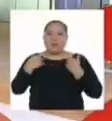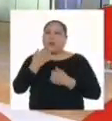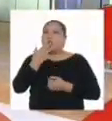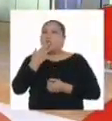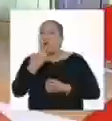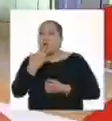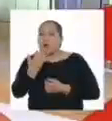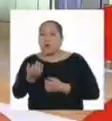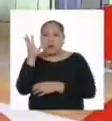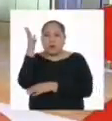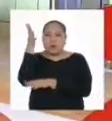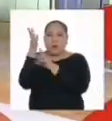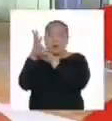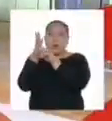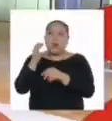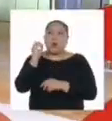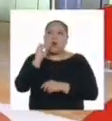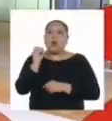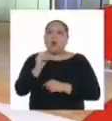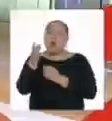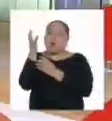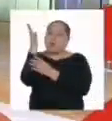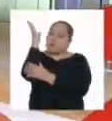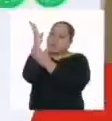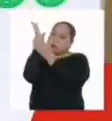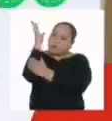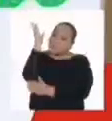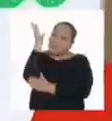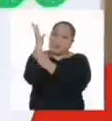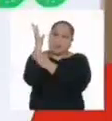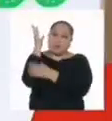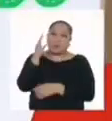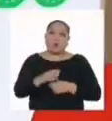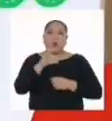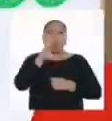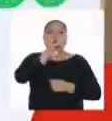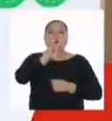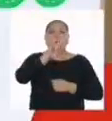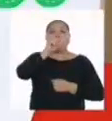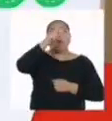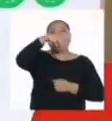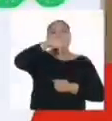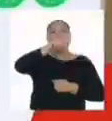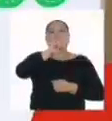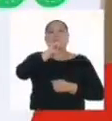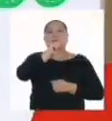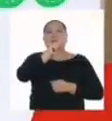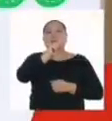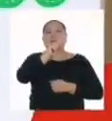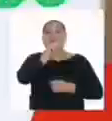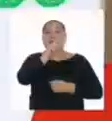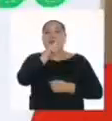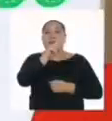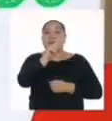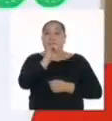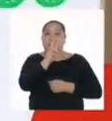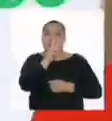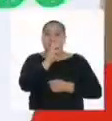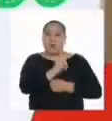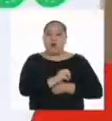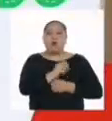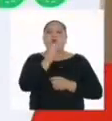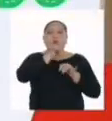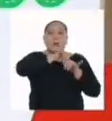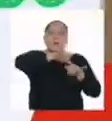de la hoja o el color y la textura del tallo. Cuantitativo habla de datos que podemos medir, como el largo o